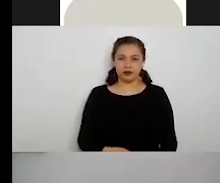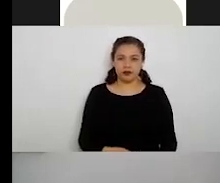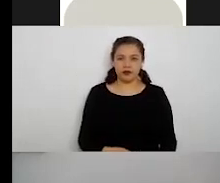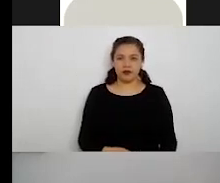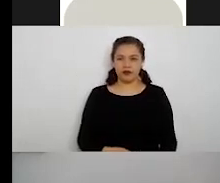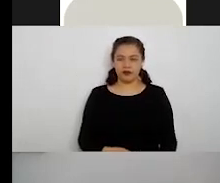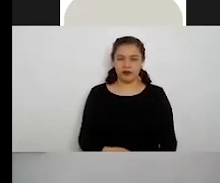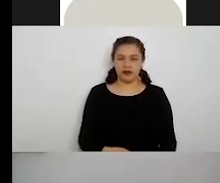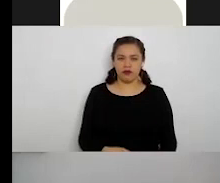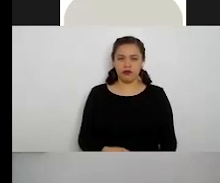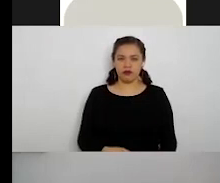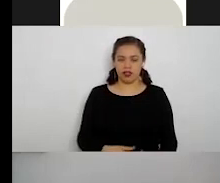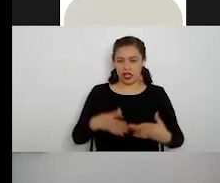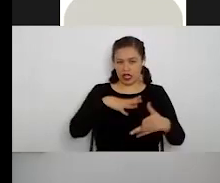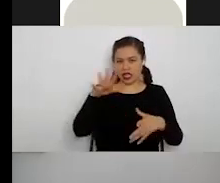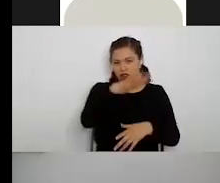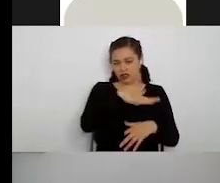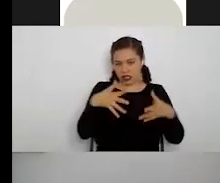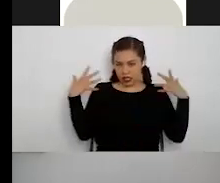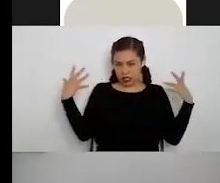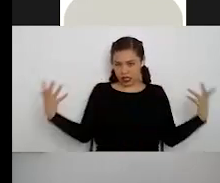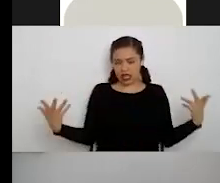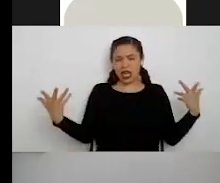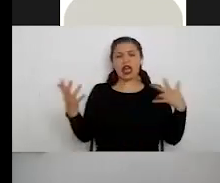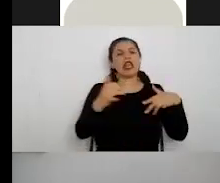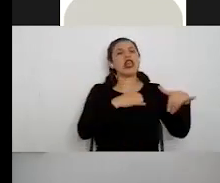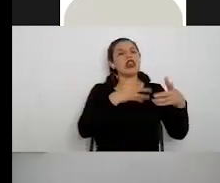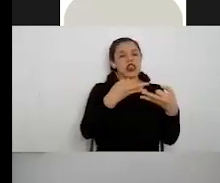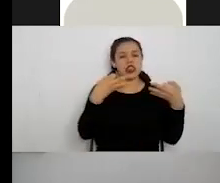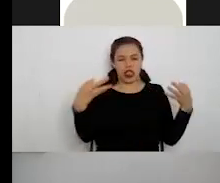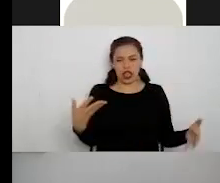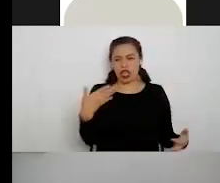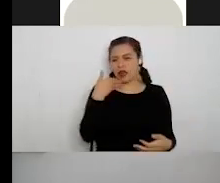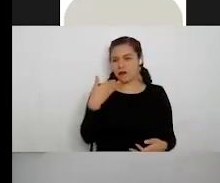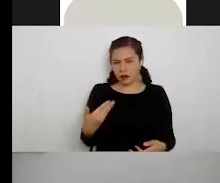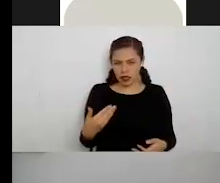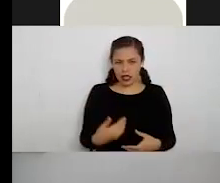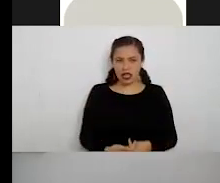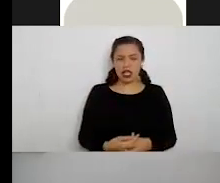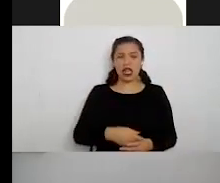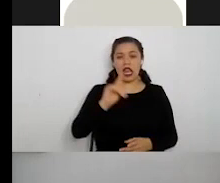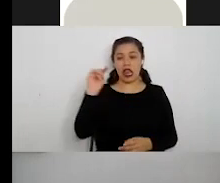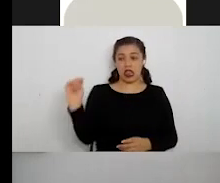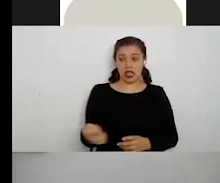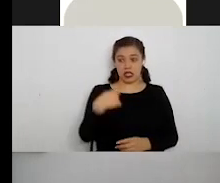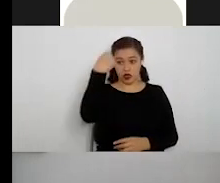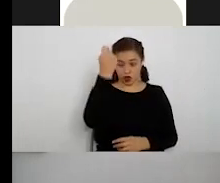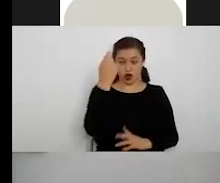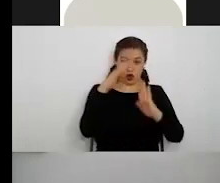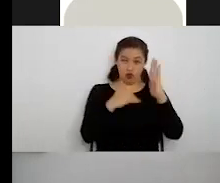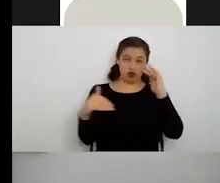grande, con un territorio vasto, con los puntales de tecnología o uno de los